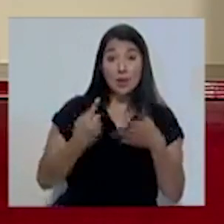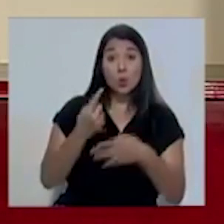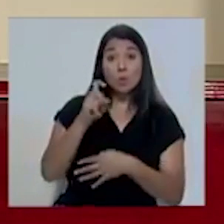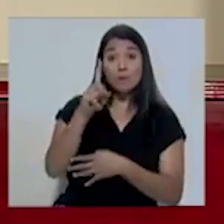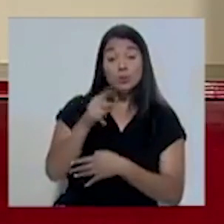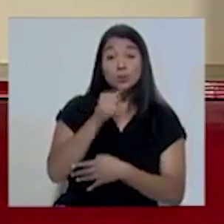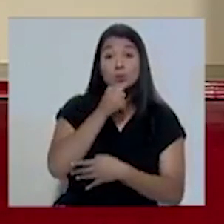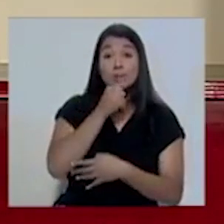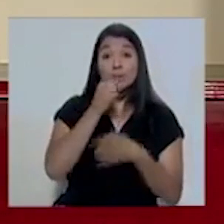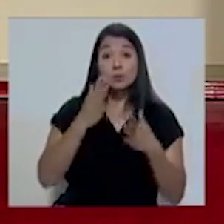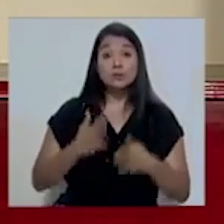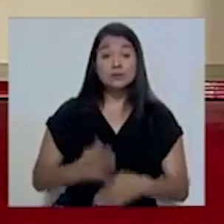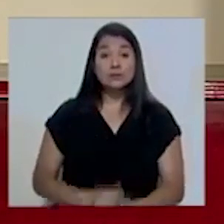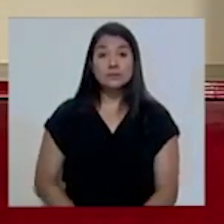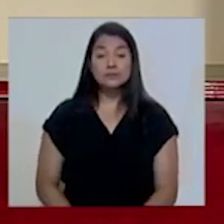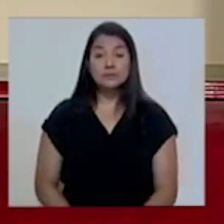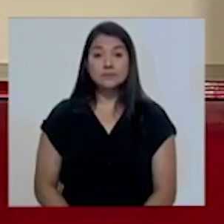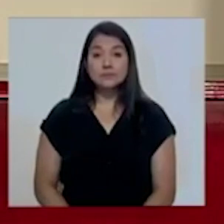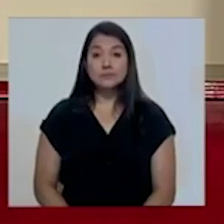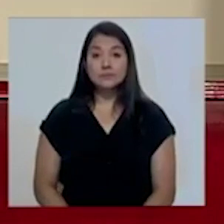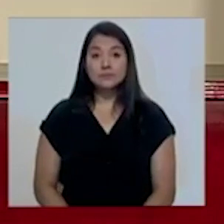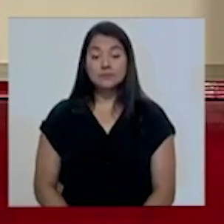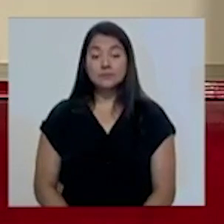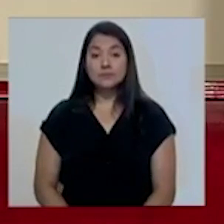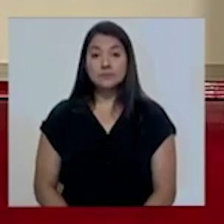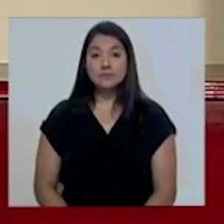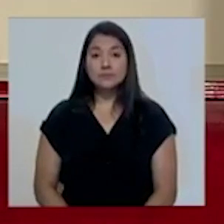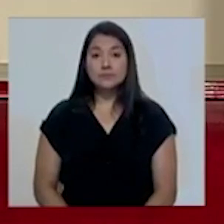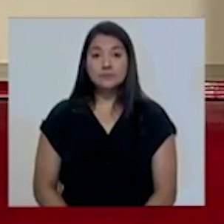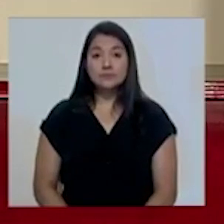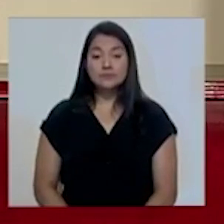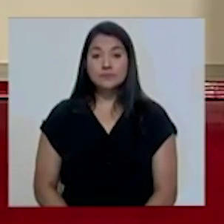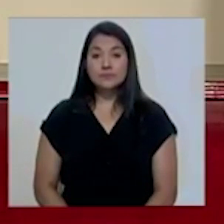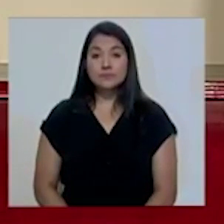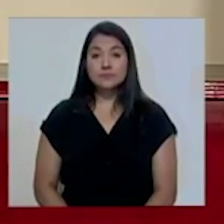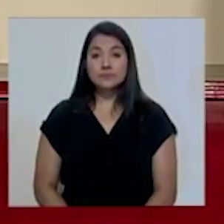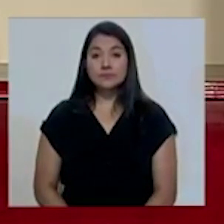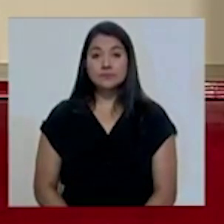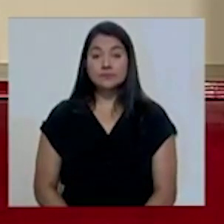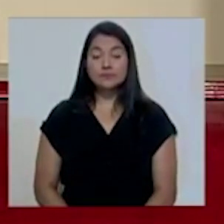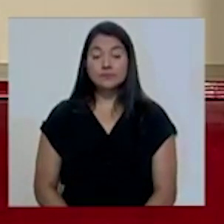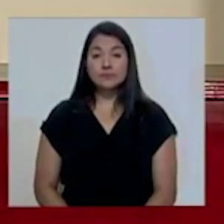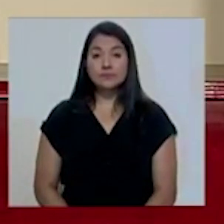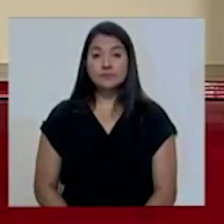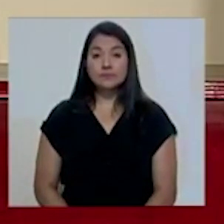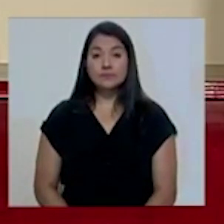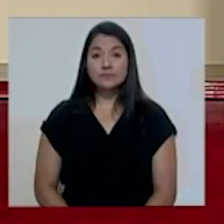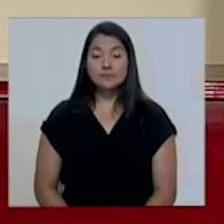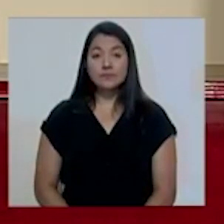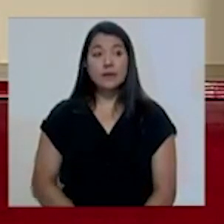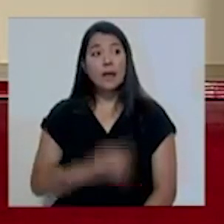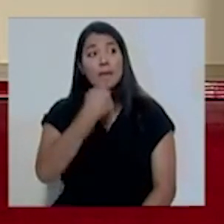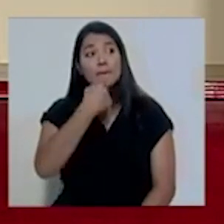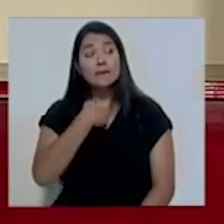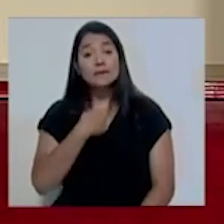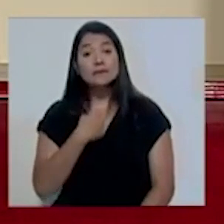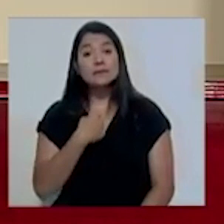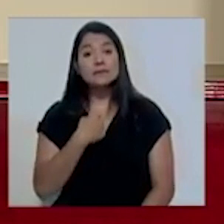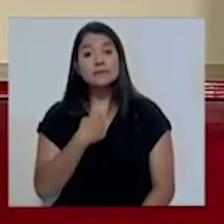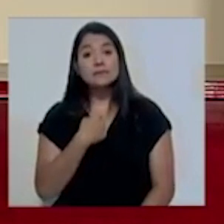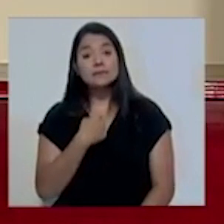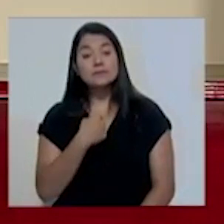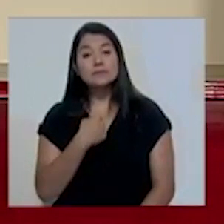leerla. Me indican por acá.